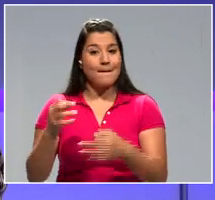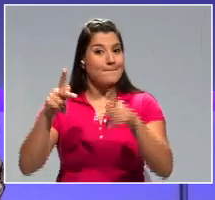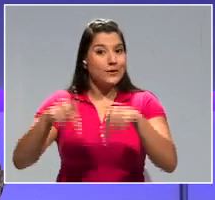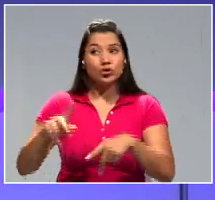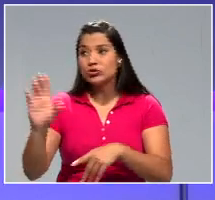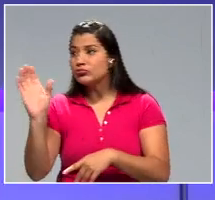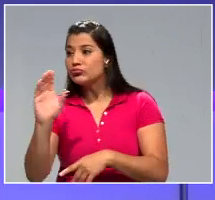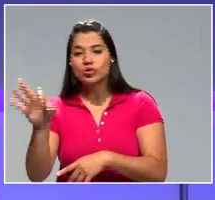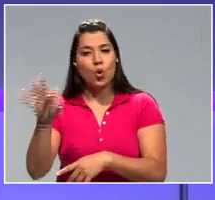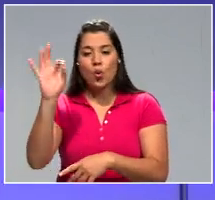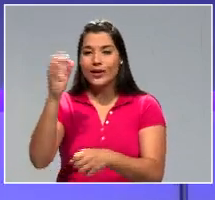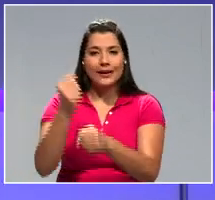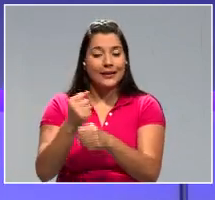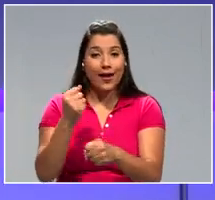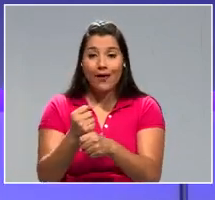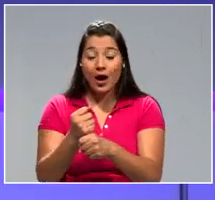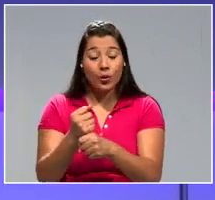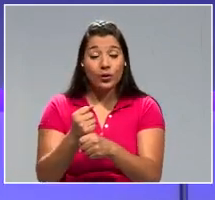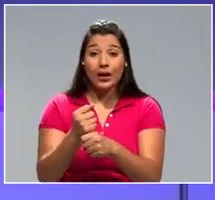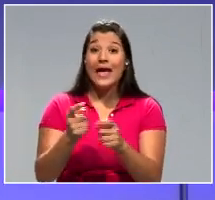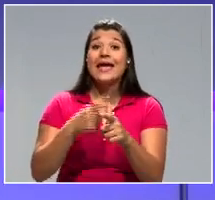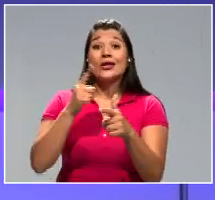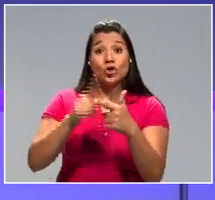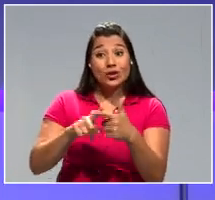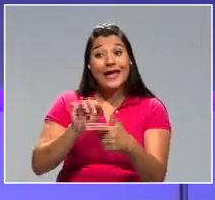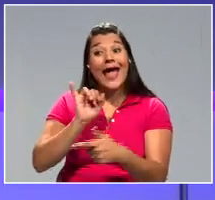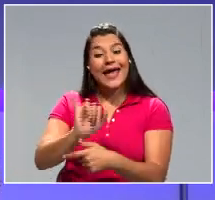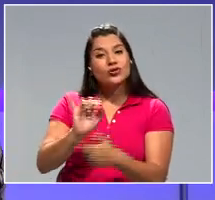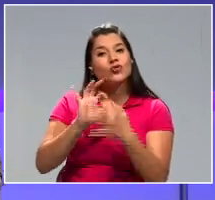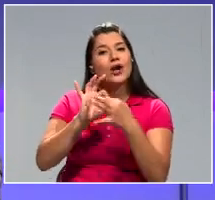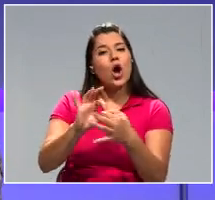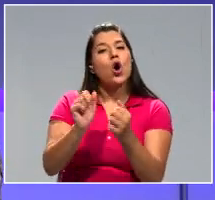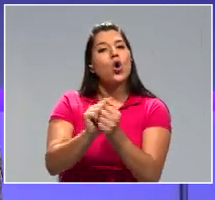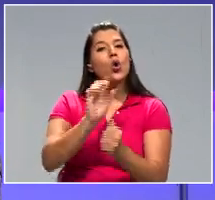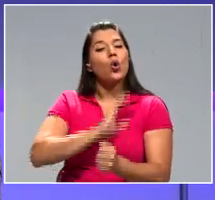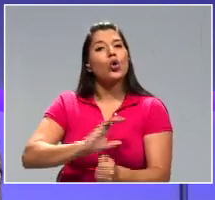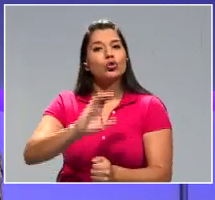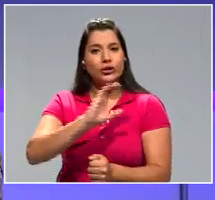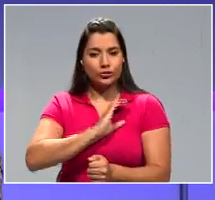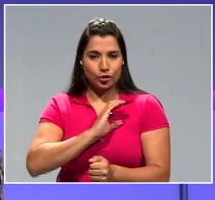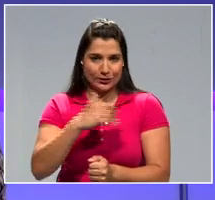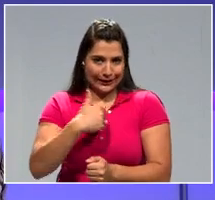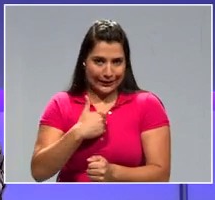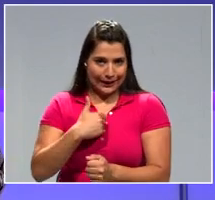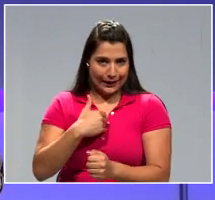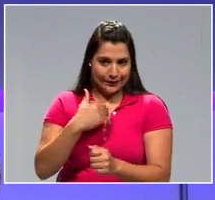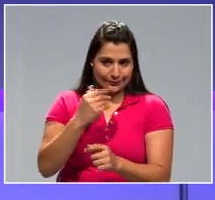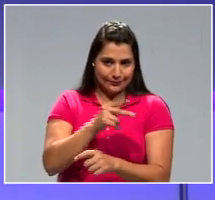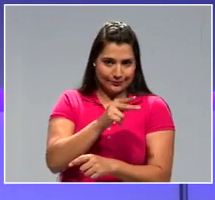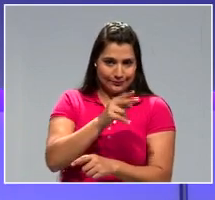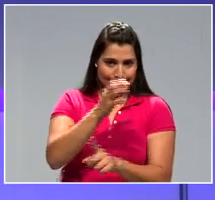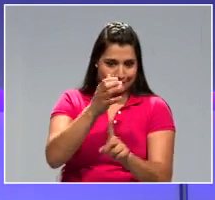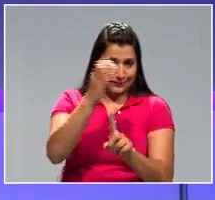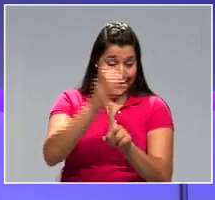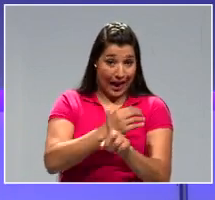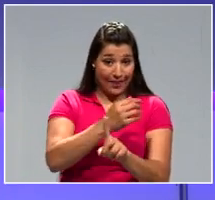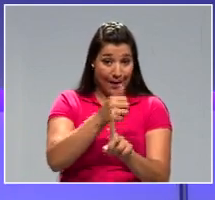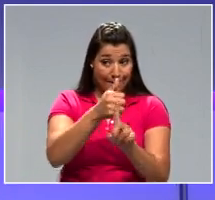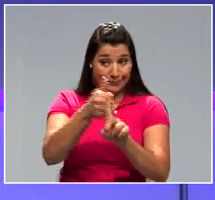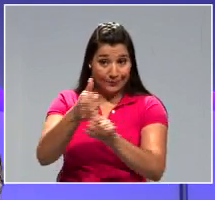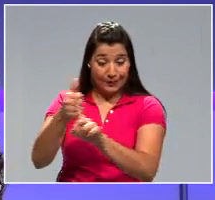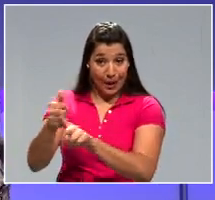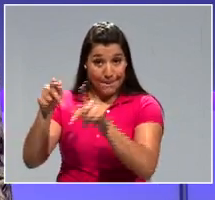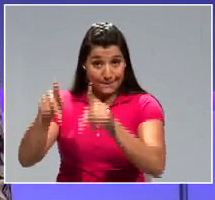encuentra trabajo y eso tiene que ver con algunas condiciones también que tienen las mismas personas y es que a